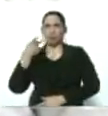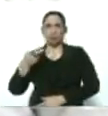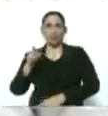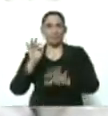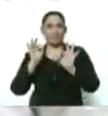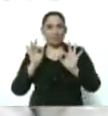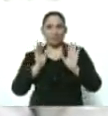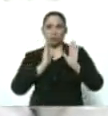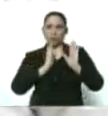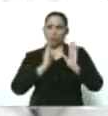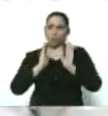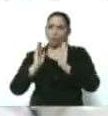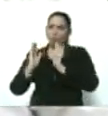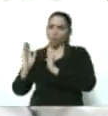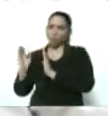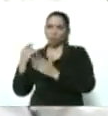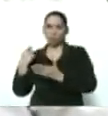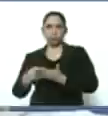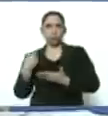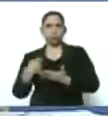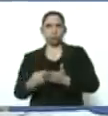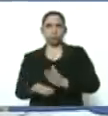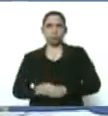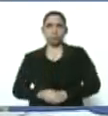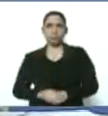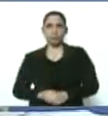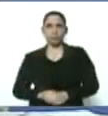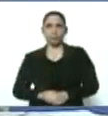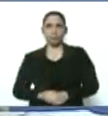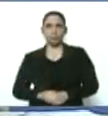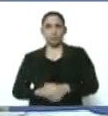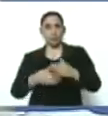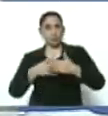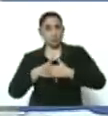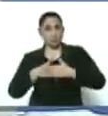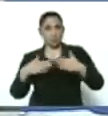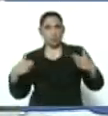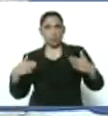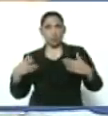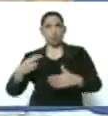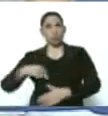específico, concreto, de inversión. Y garantizar